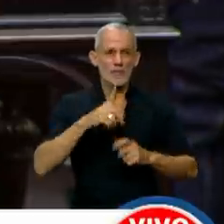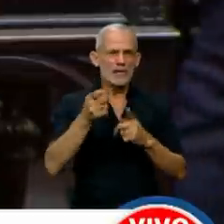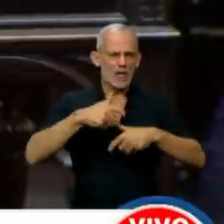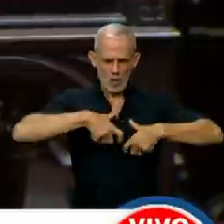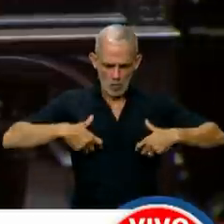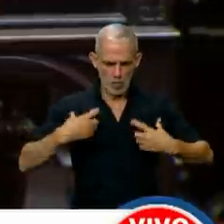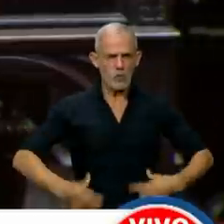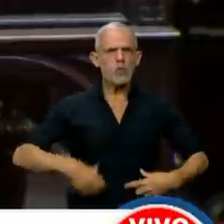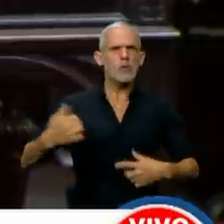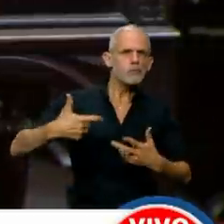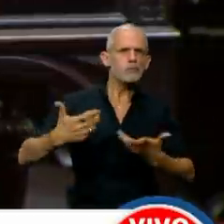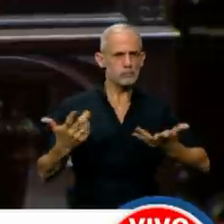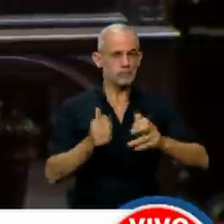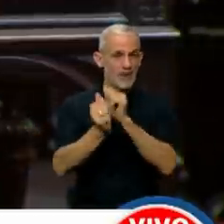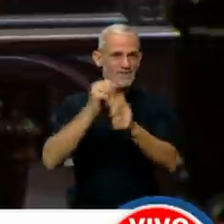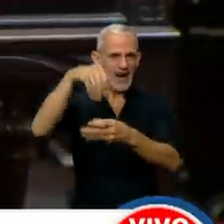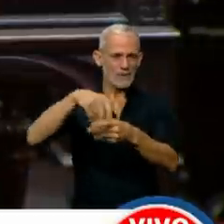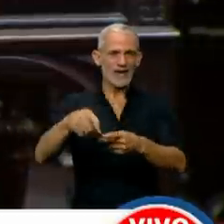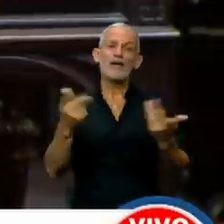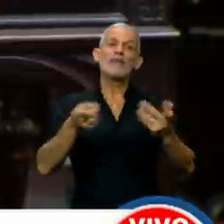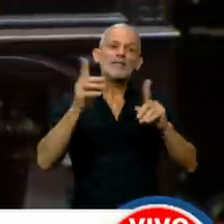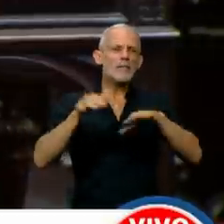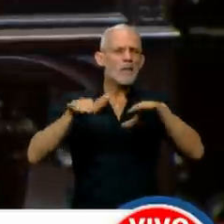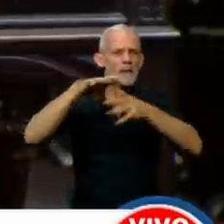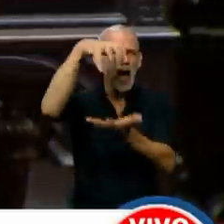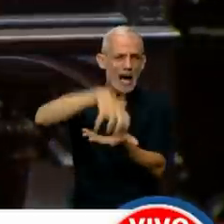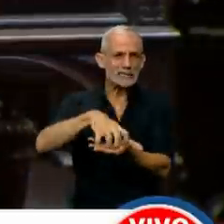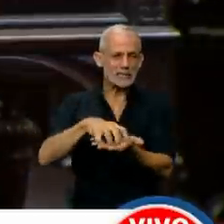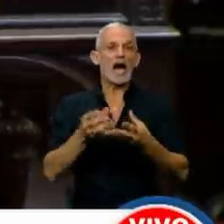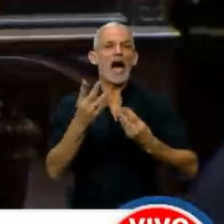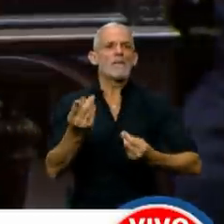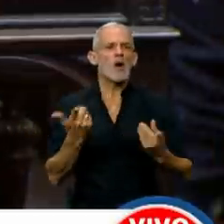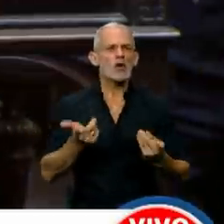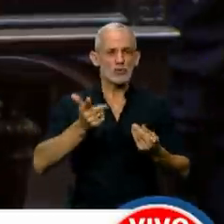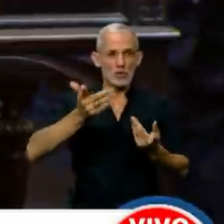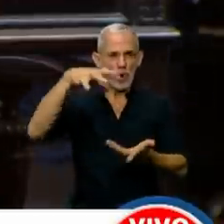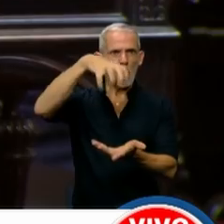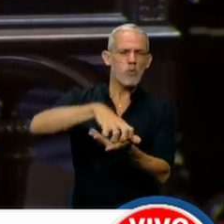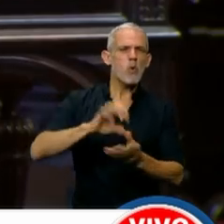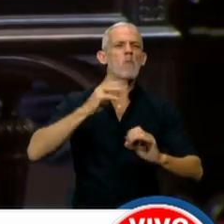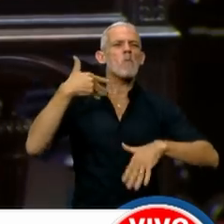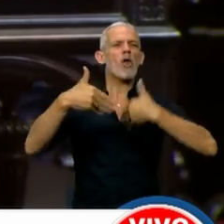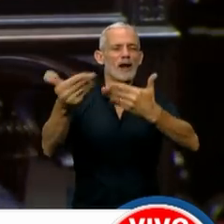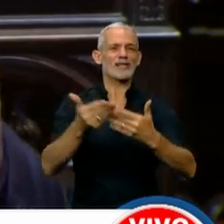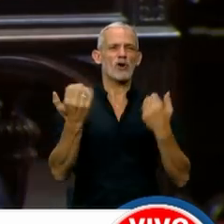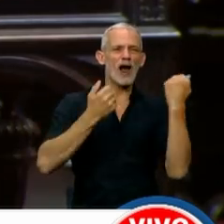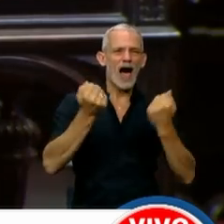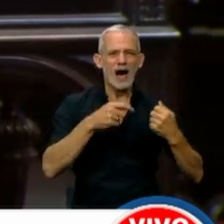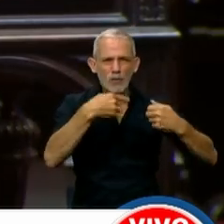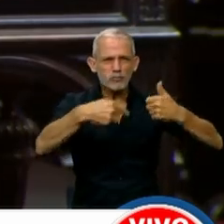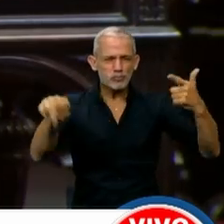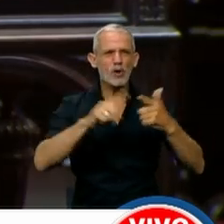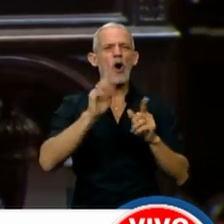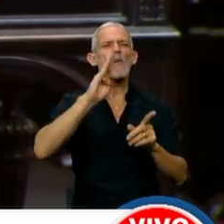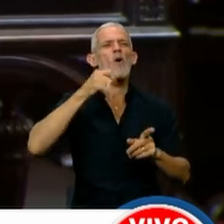terminó presidente y la base de apoyo logístico donde vamos a instalar una planta de modernización de vehículos a ruedas que hoy está en